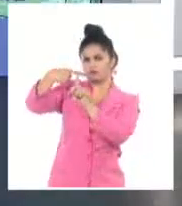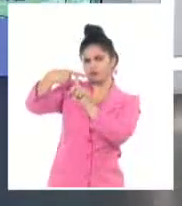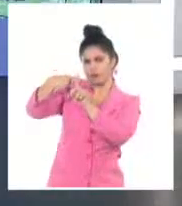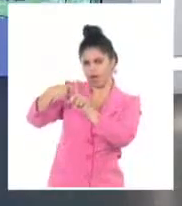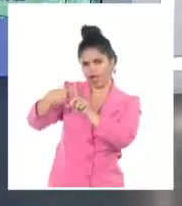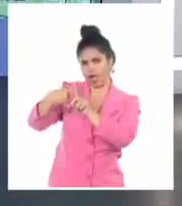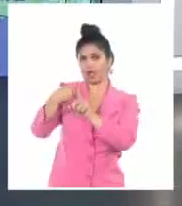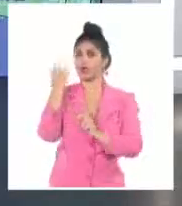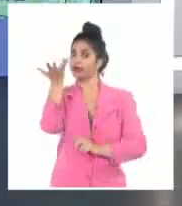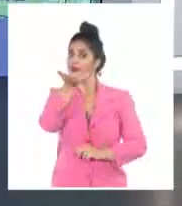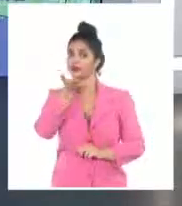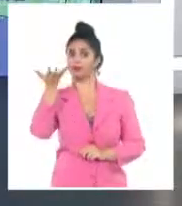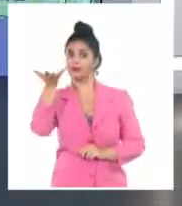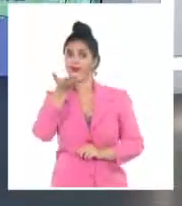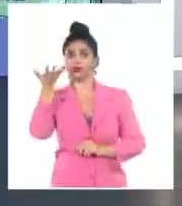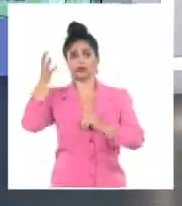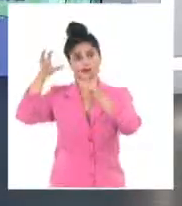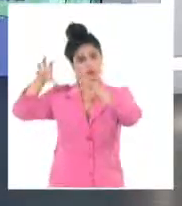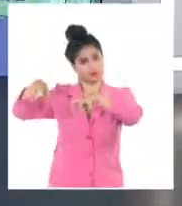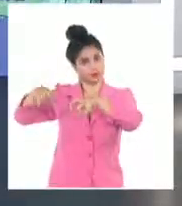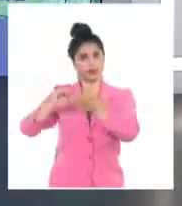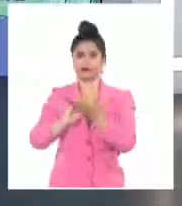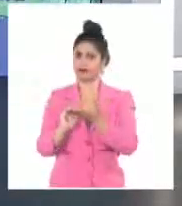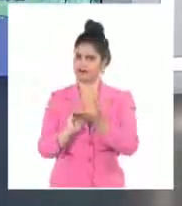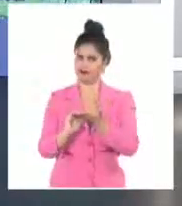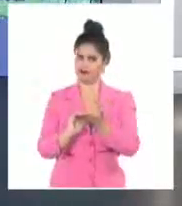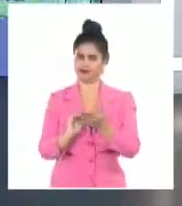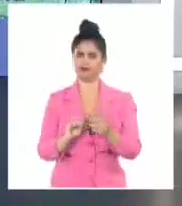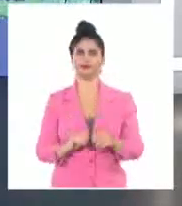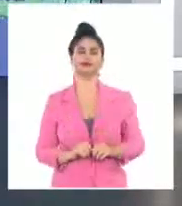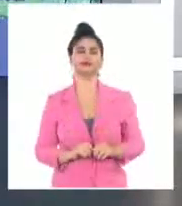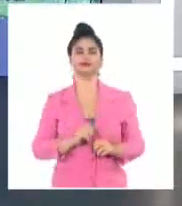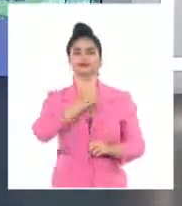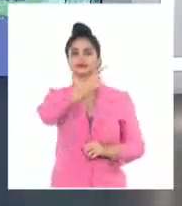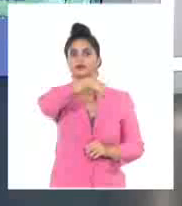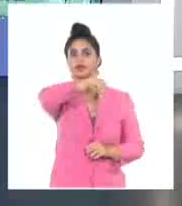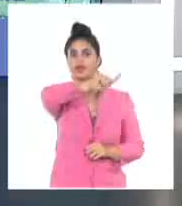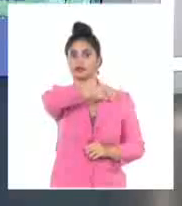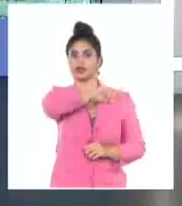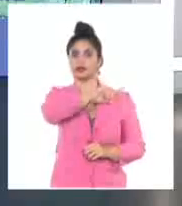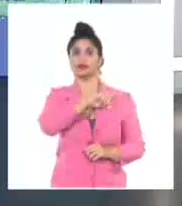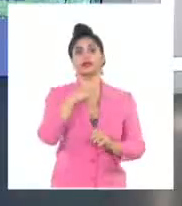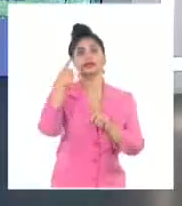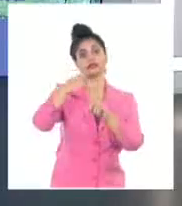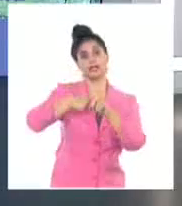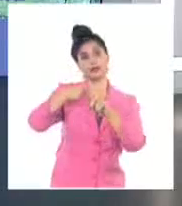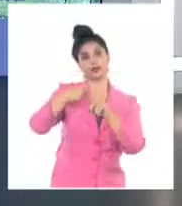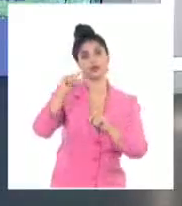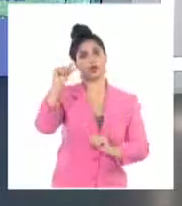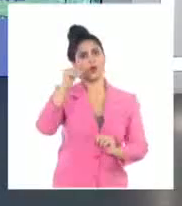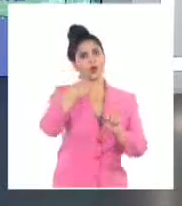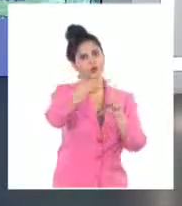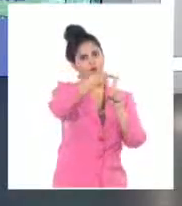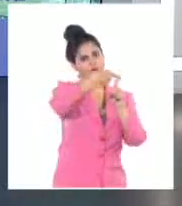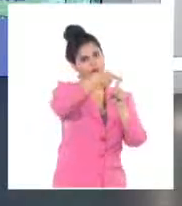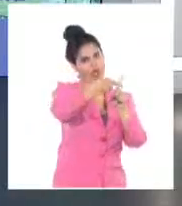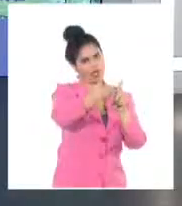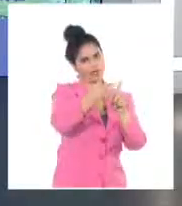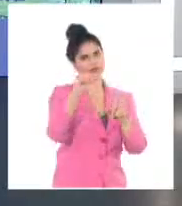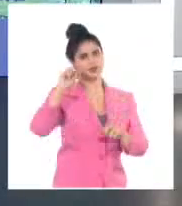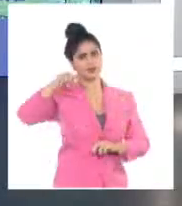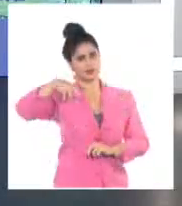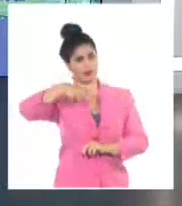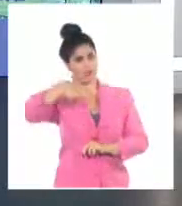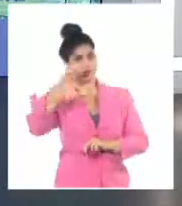la probabilidad de lluvias en estas regiones del país, y también produjo que ya desde ayer descendieran algo las temperaturas en el occidente. Esta madrugada resultó algo fría